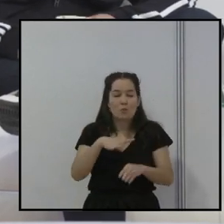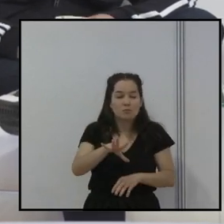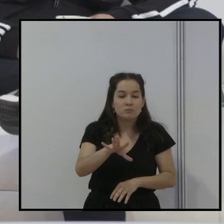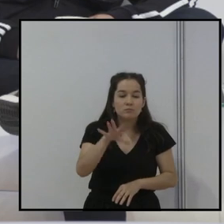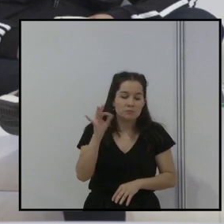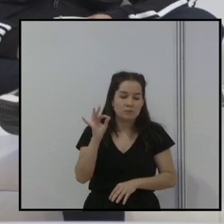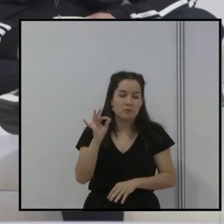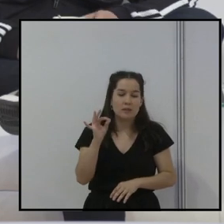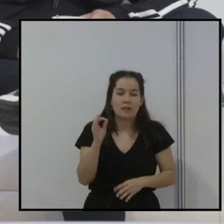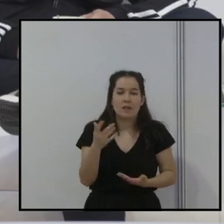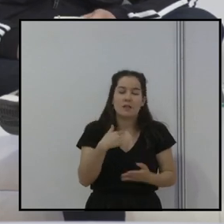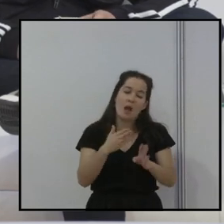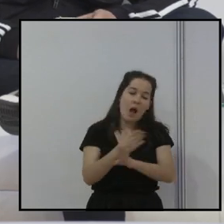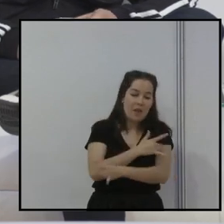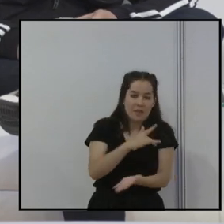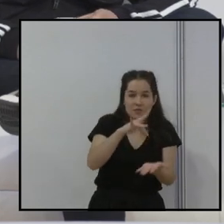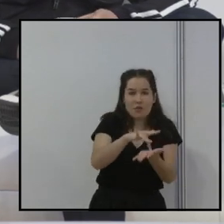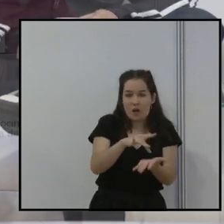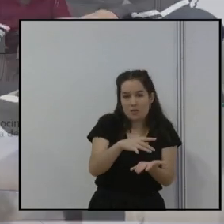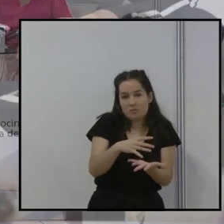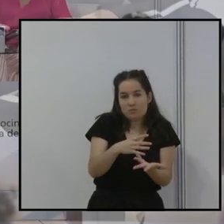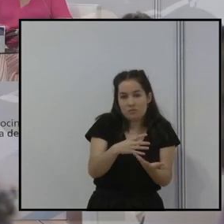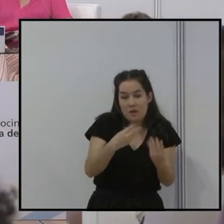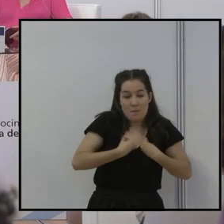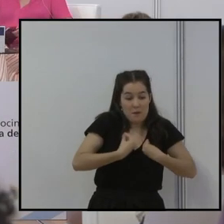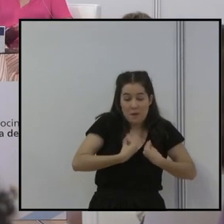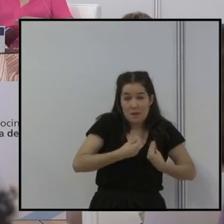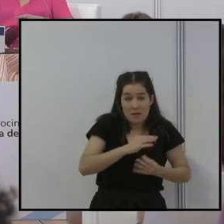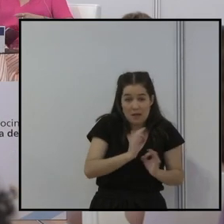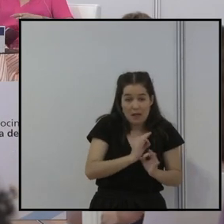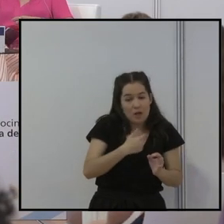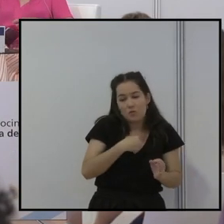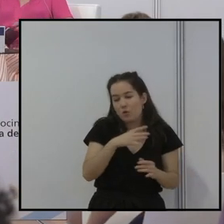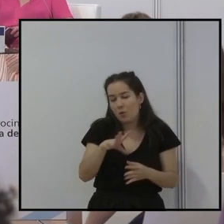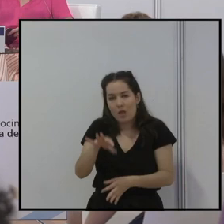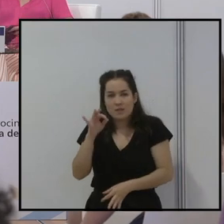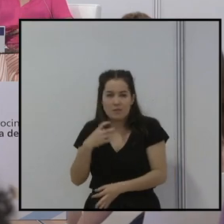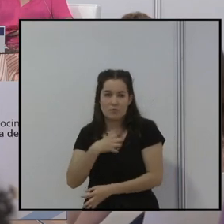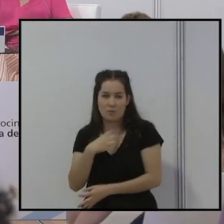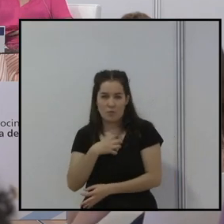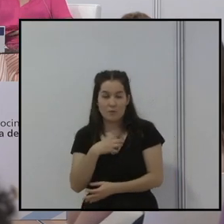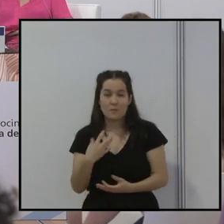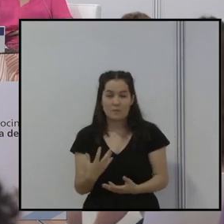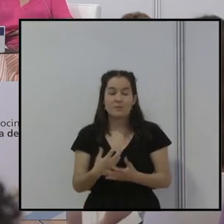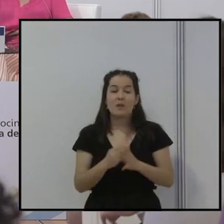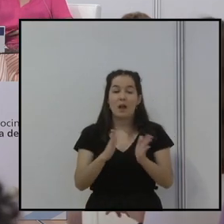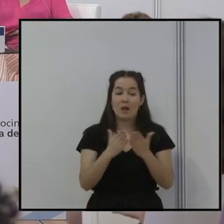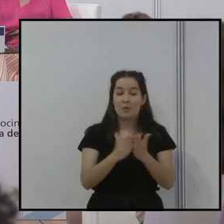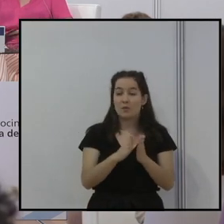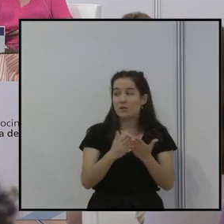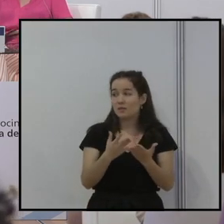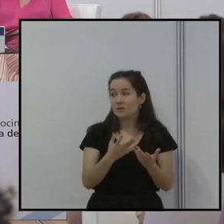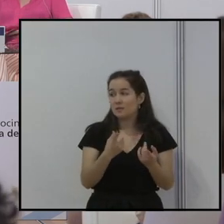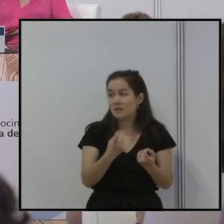llego a pasar por algo así no hubiese tomado, seguro. Uh-huh. Además, dices una frase muy importante en el libro, que no es necesario tocar fondo para empezar a remontar.